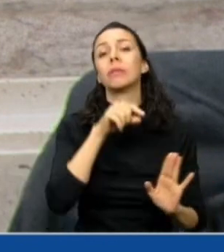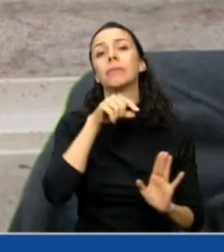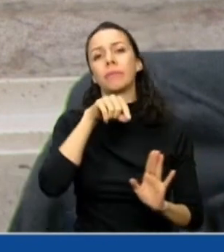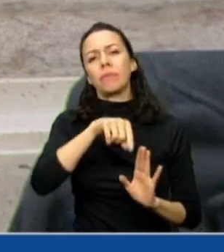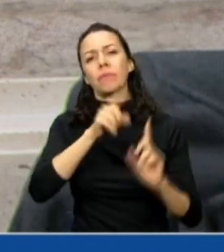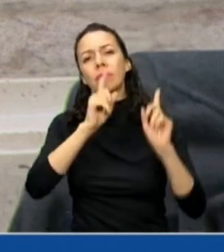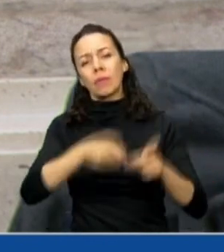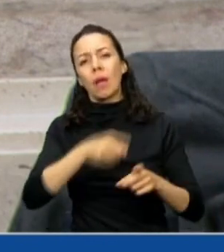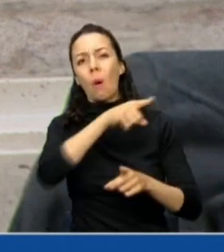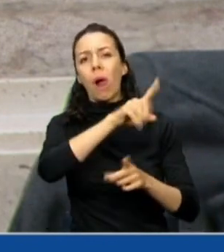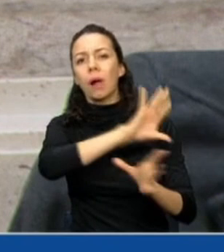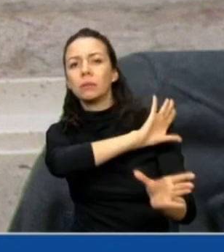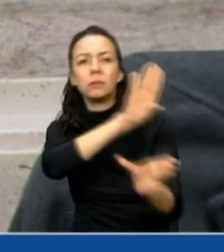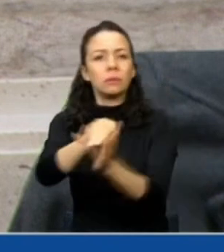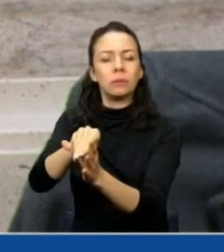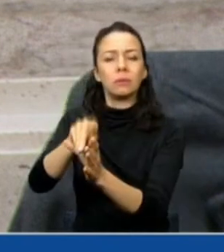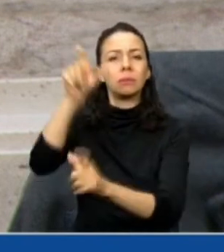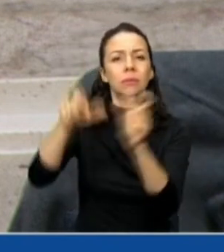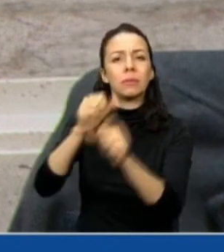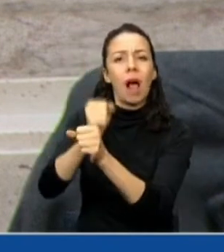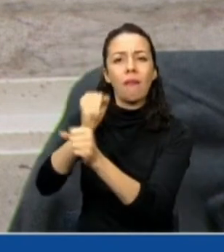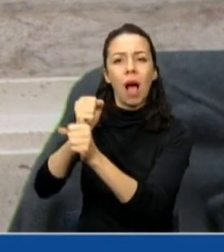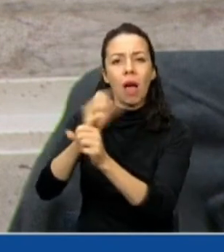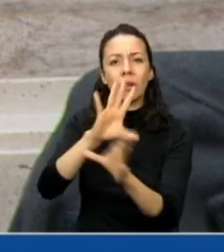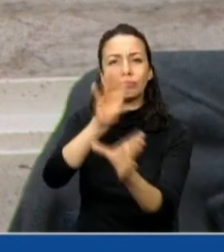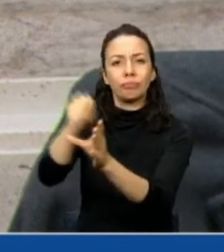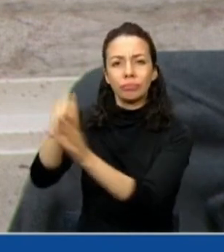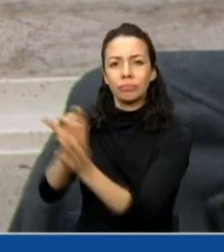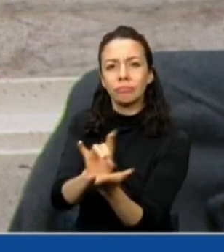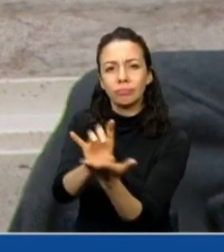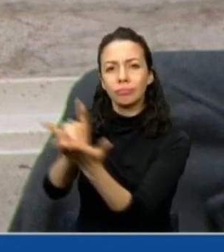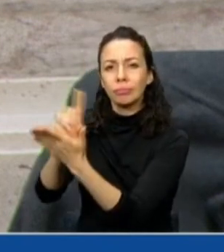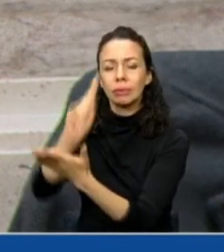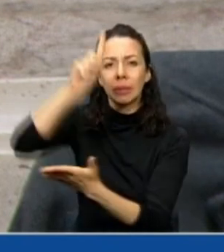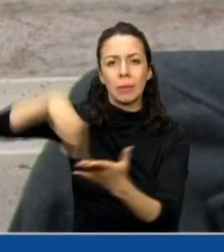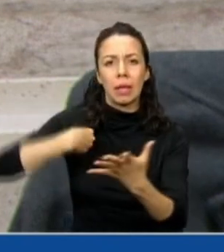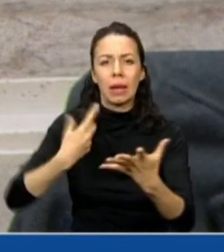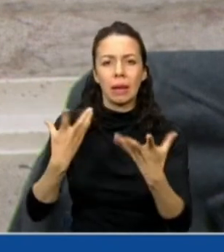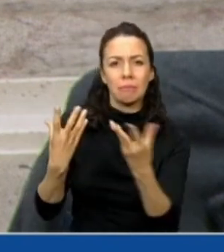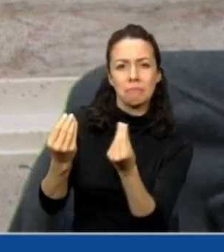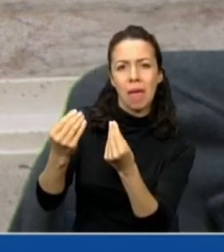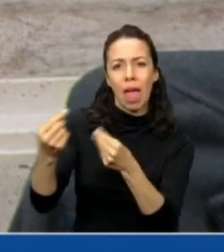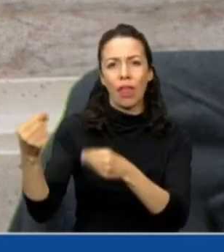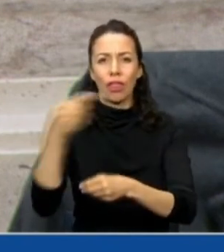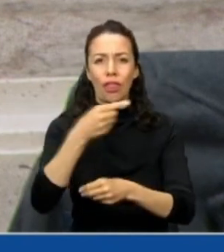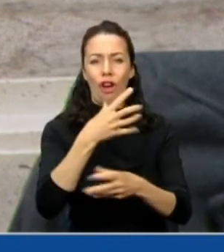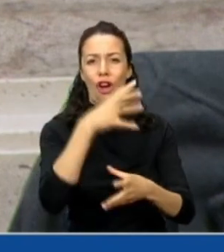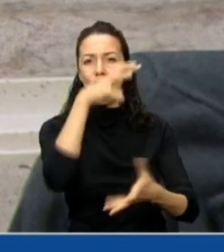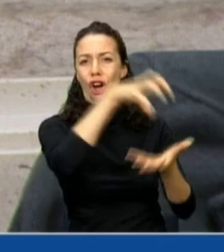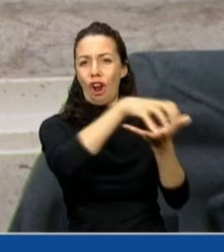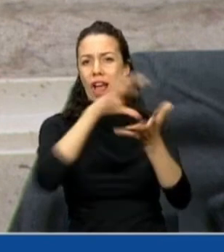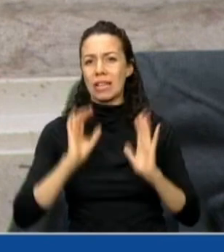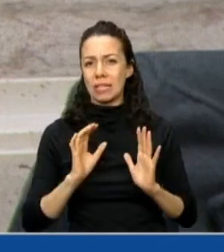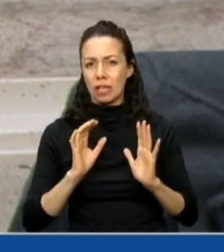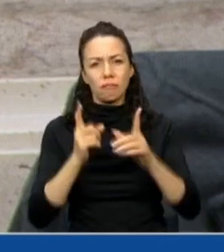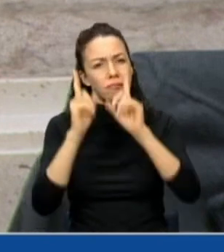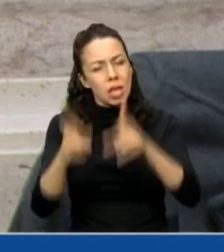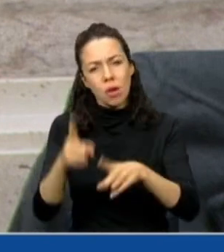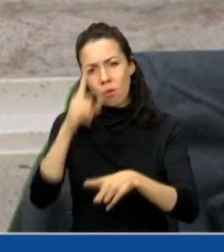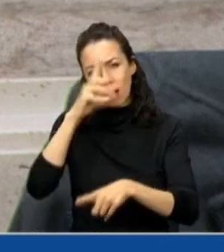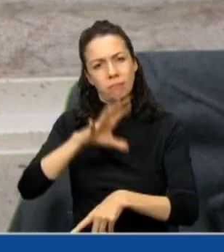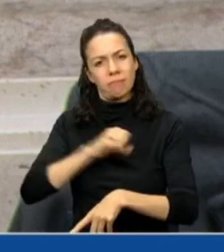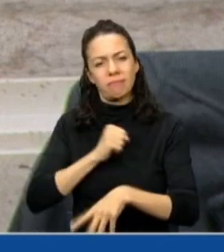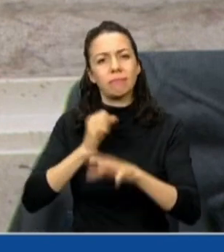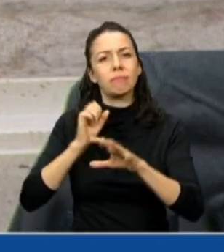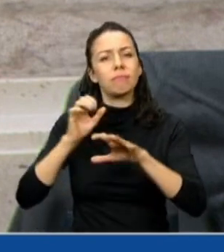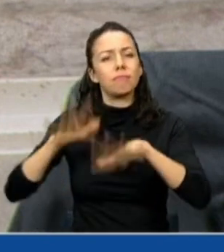en la organización de los trabajadores despidiéndolo y creando miedo a su organización. Aún así se han movilizado en defensa